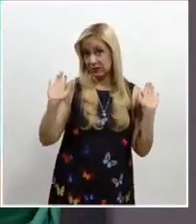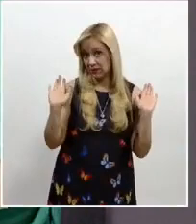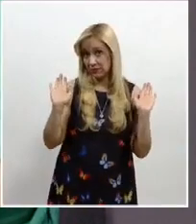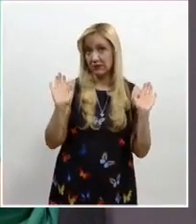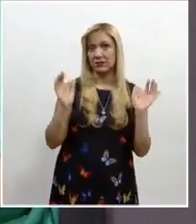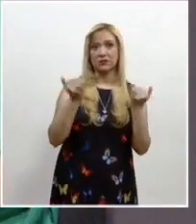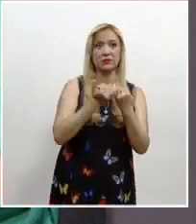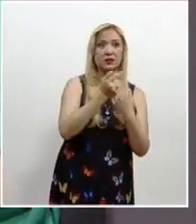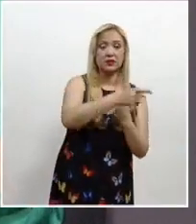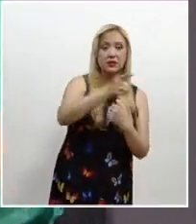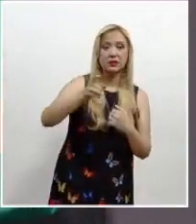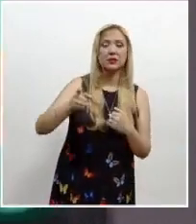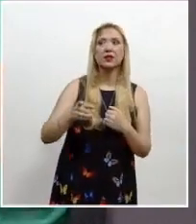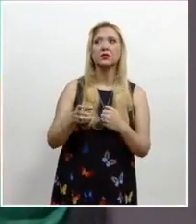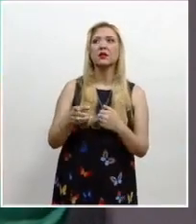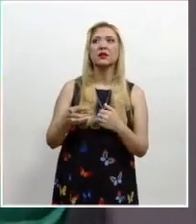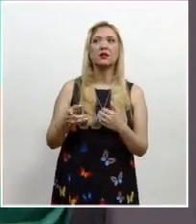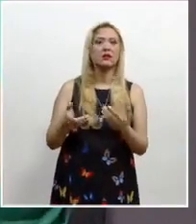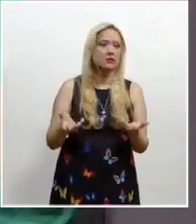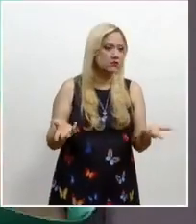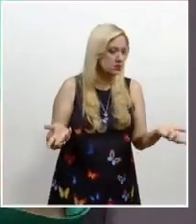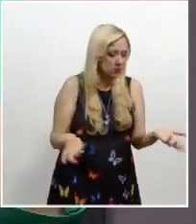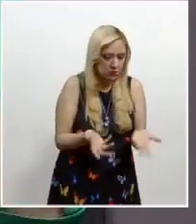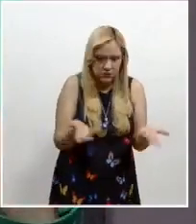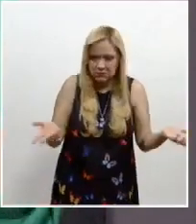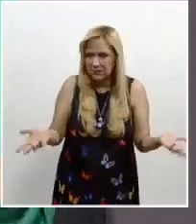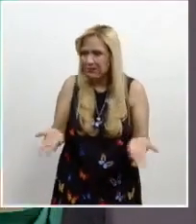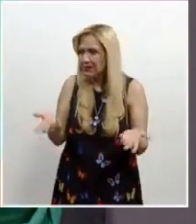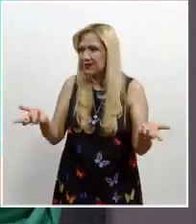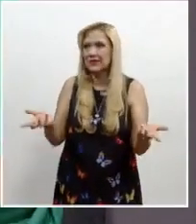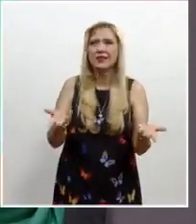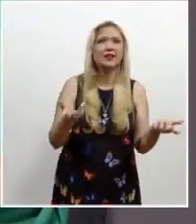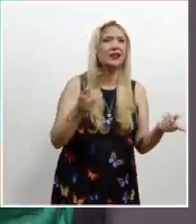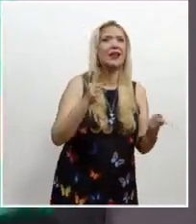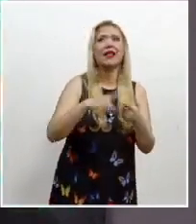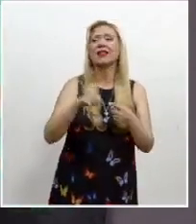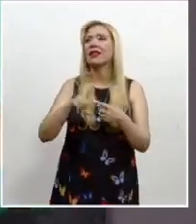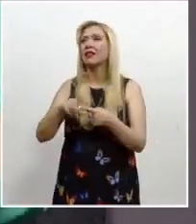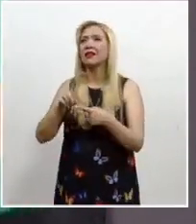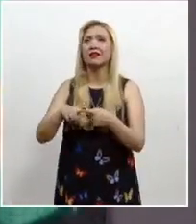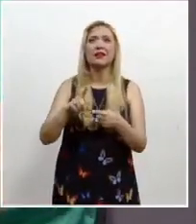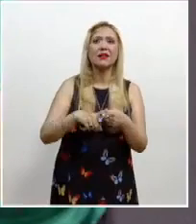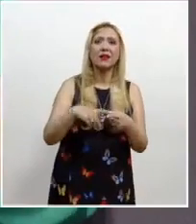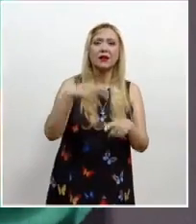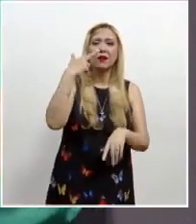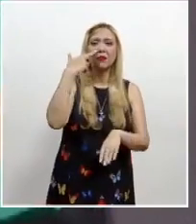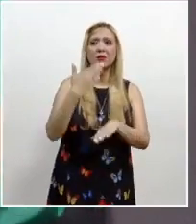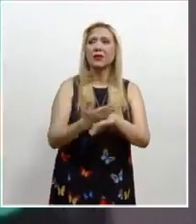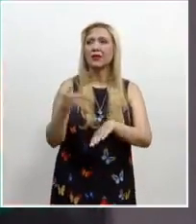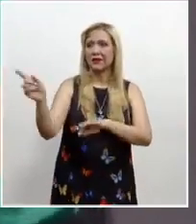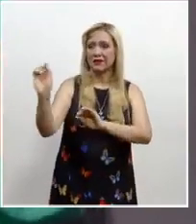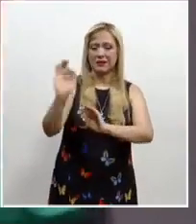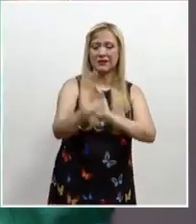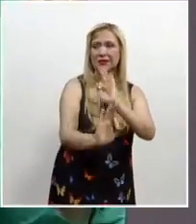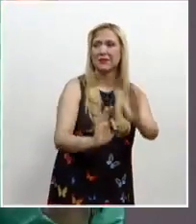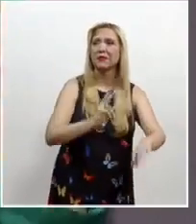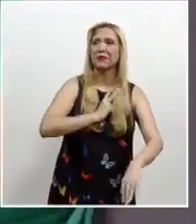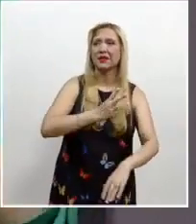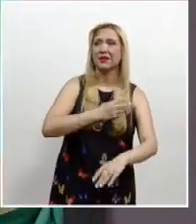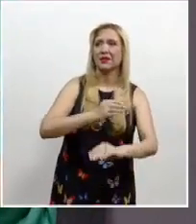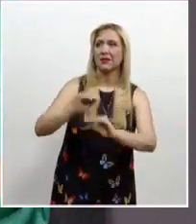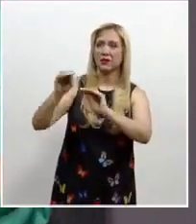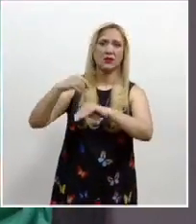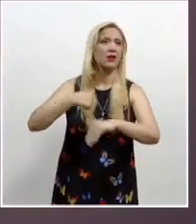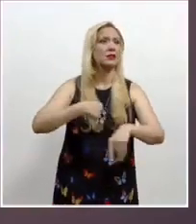pase a muchas, que no tienen quien se responsabilice de sus hijas e hijos mientras ellas realizan